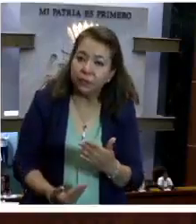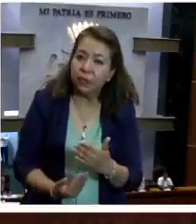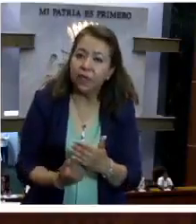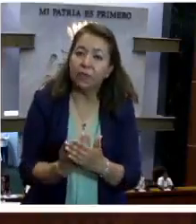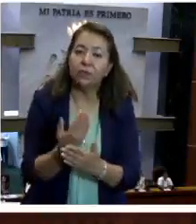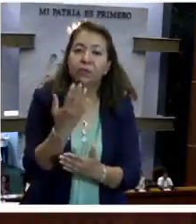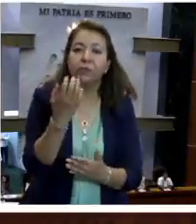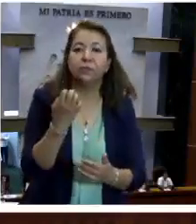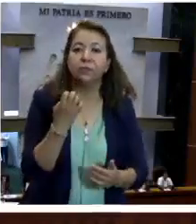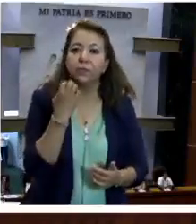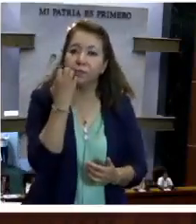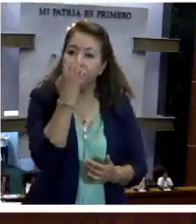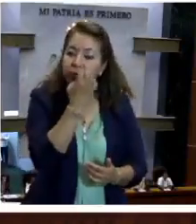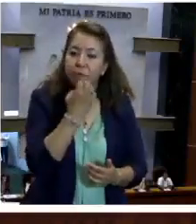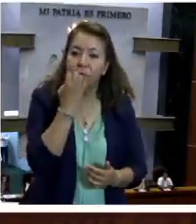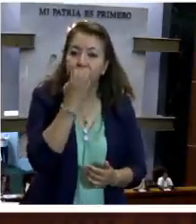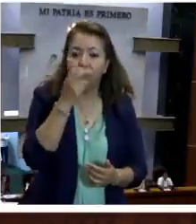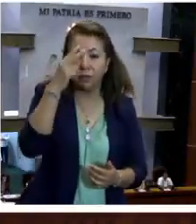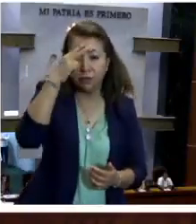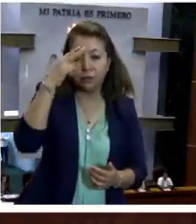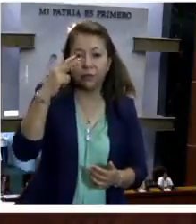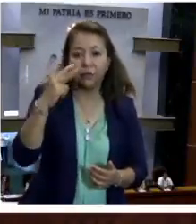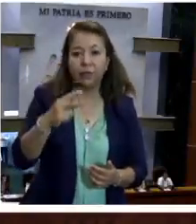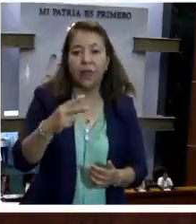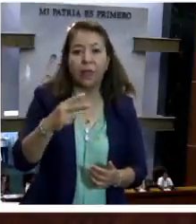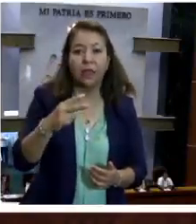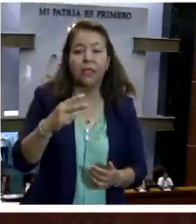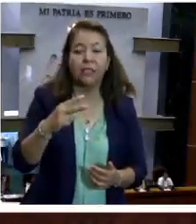que ya en el mes de agosto